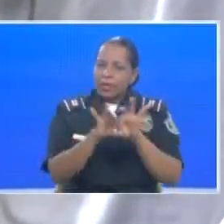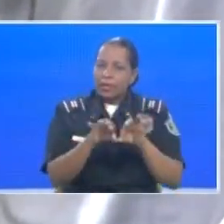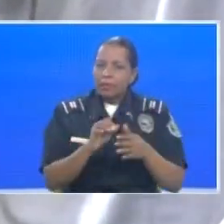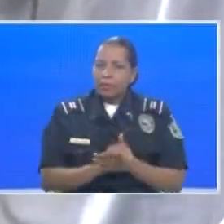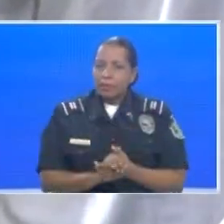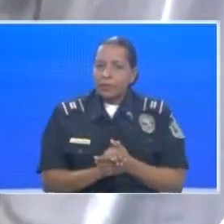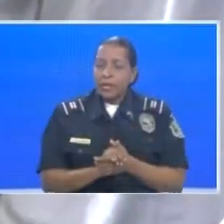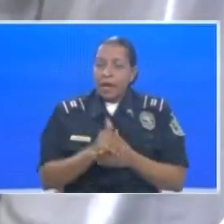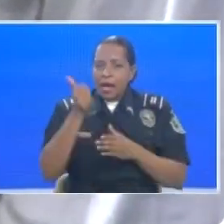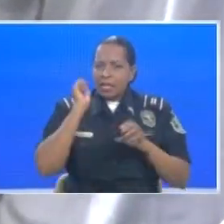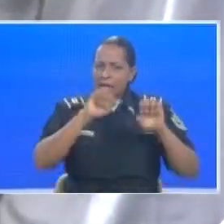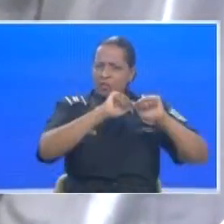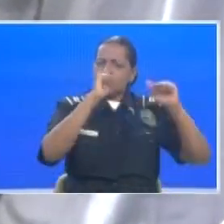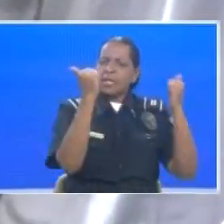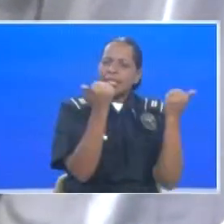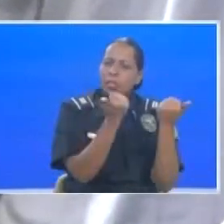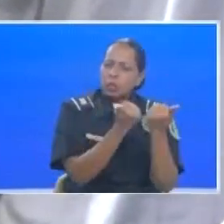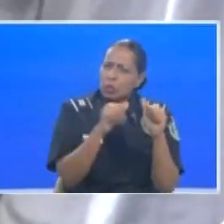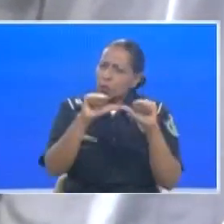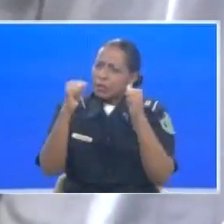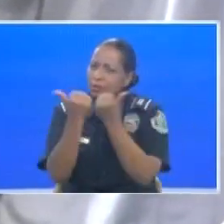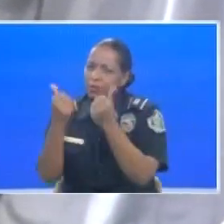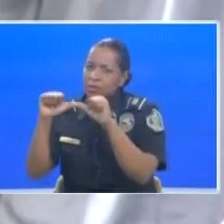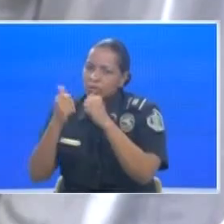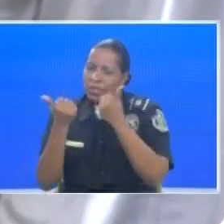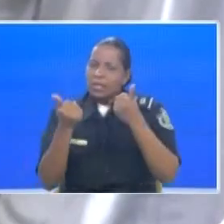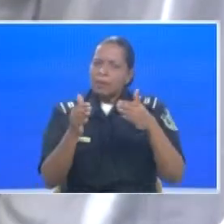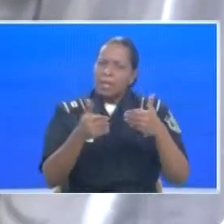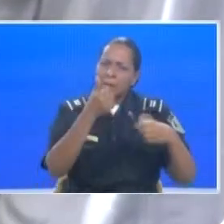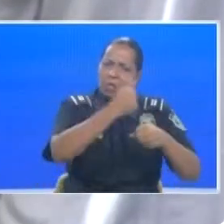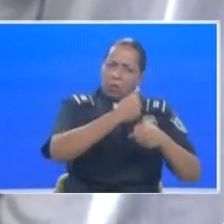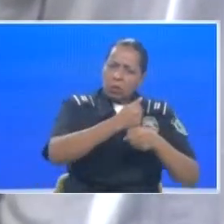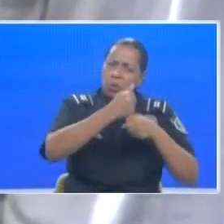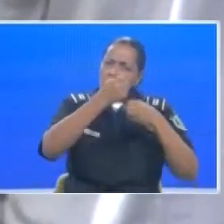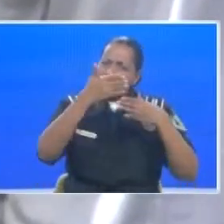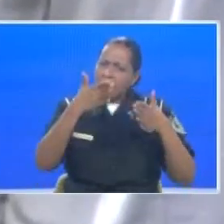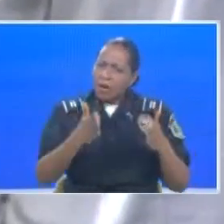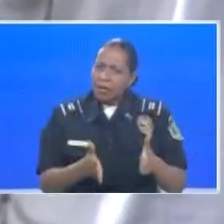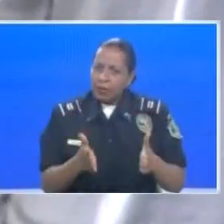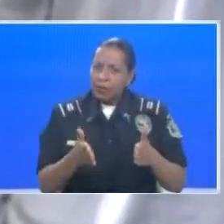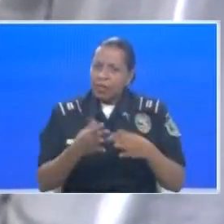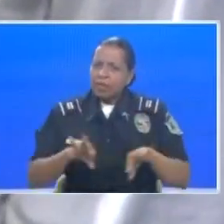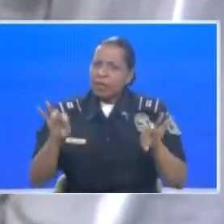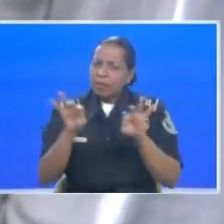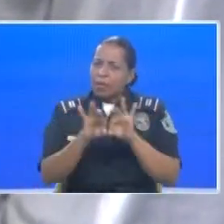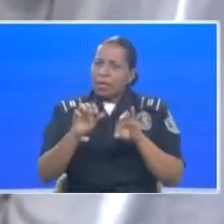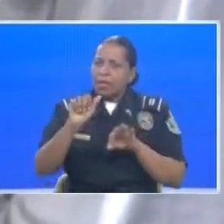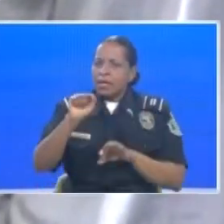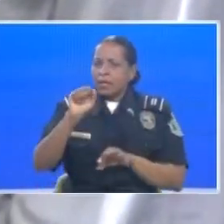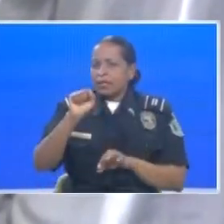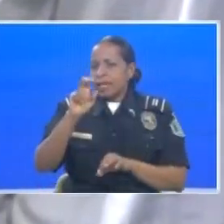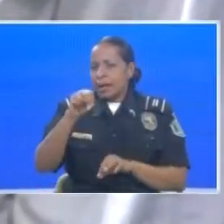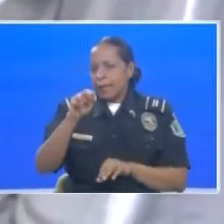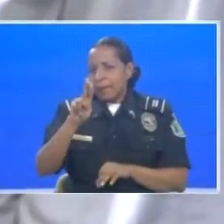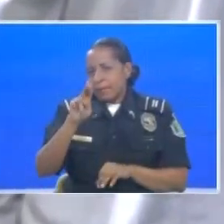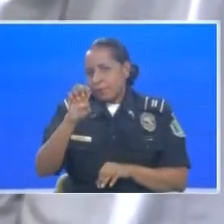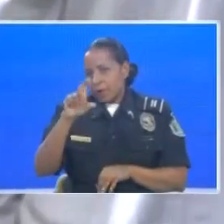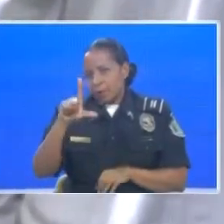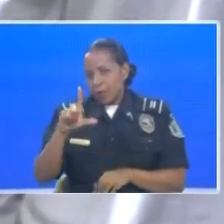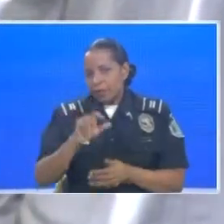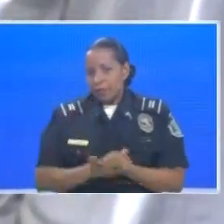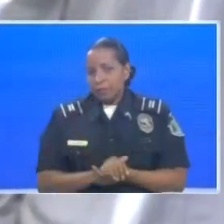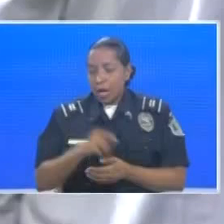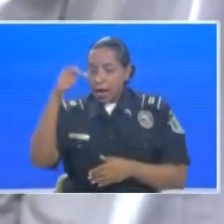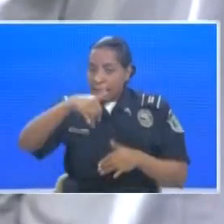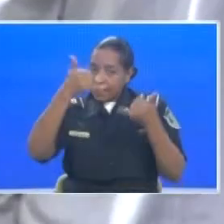hay gremios también representantes de trabajadores, también está Samuel Luis Navarro. Hasta